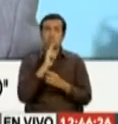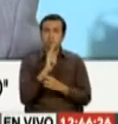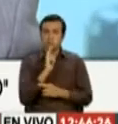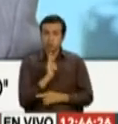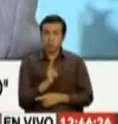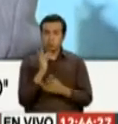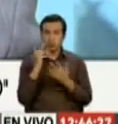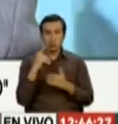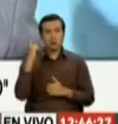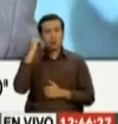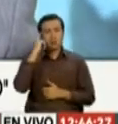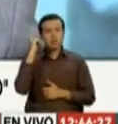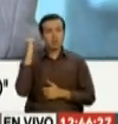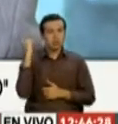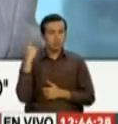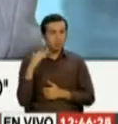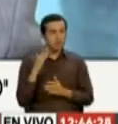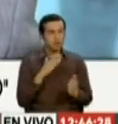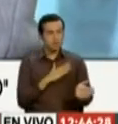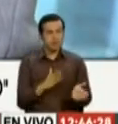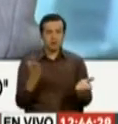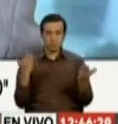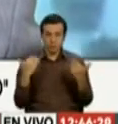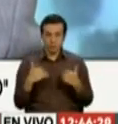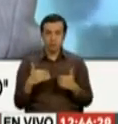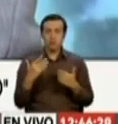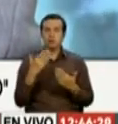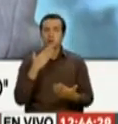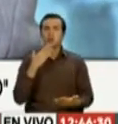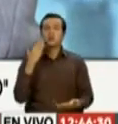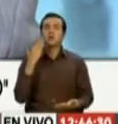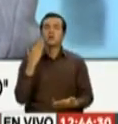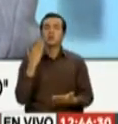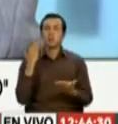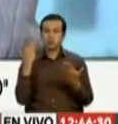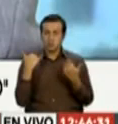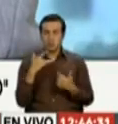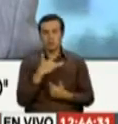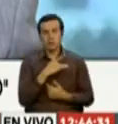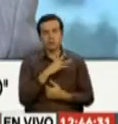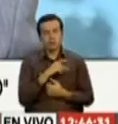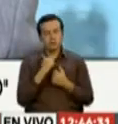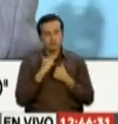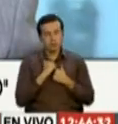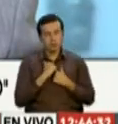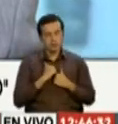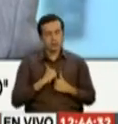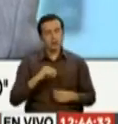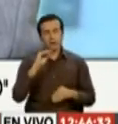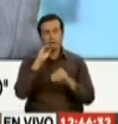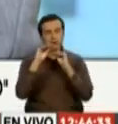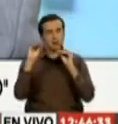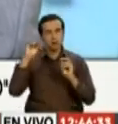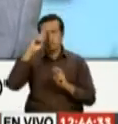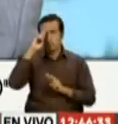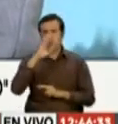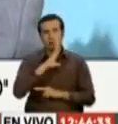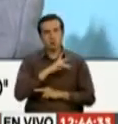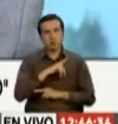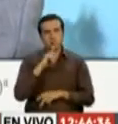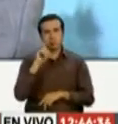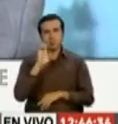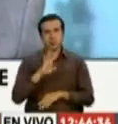preguntas, yo creo que es suficiente. Una vez más, estamos de luto y sepamos respetar el dolor de